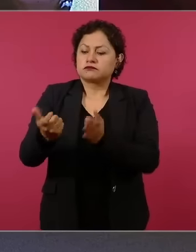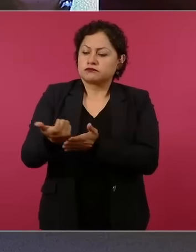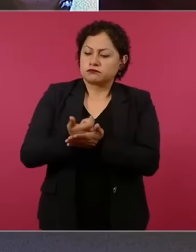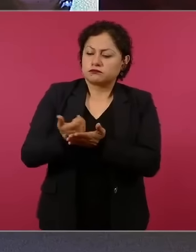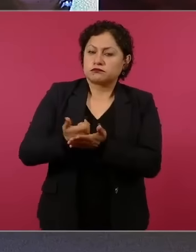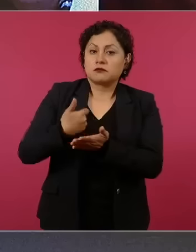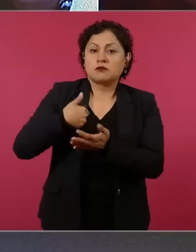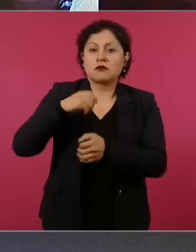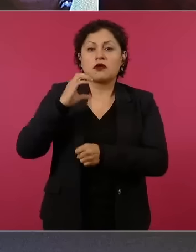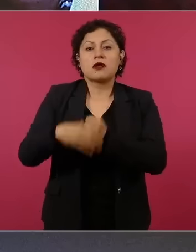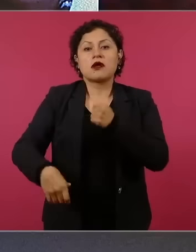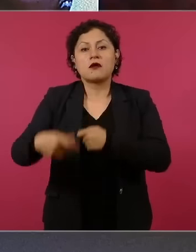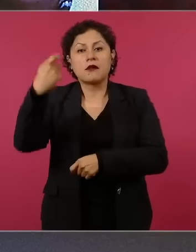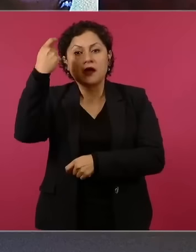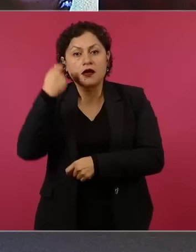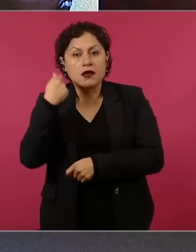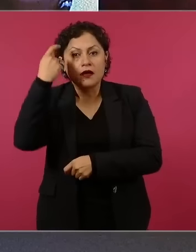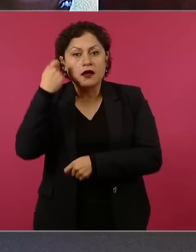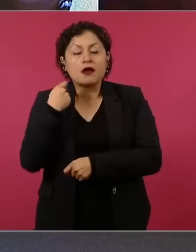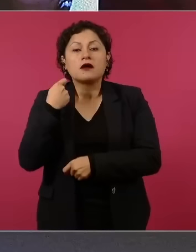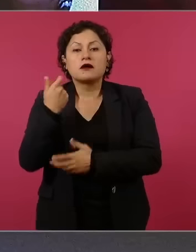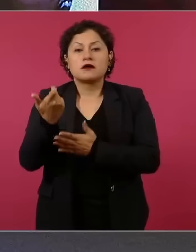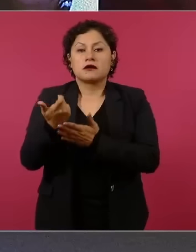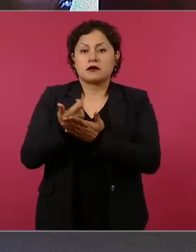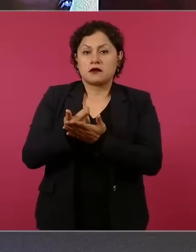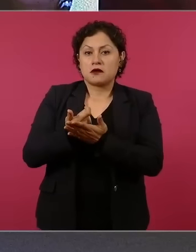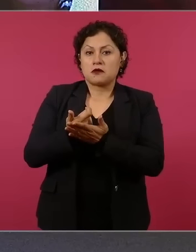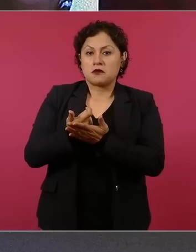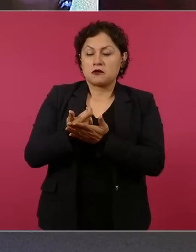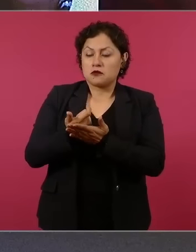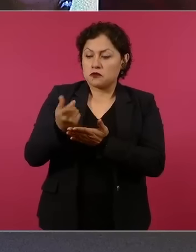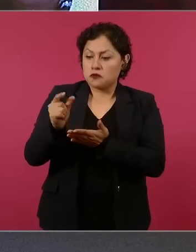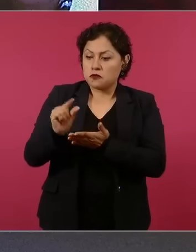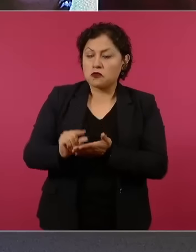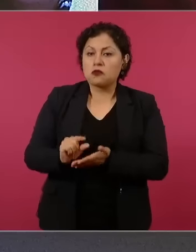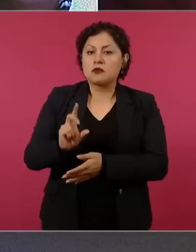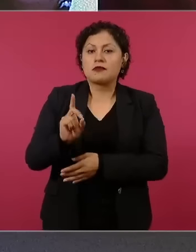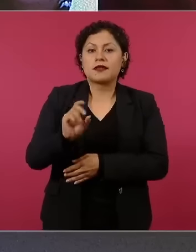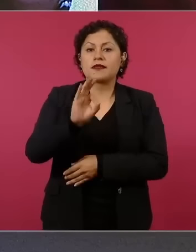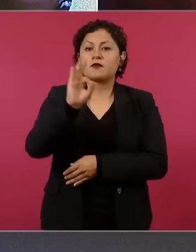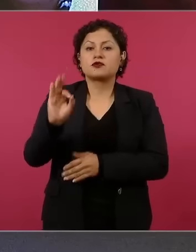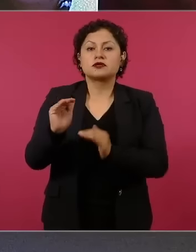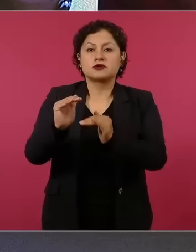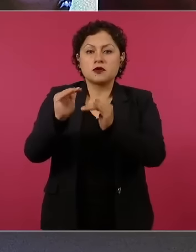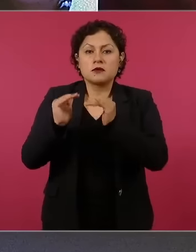pensión, estaba recibiendo poco menos del 30%, es decir,